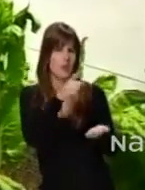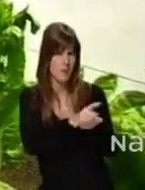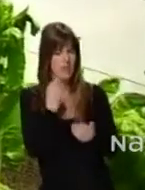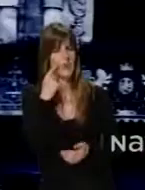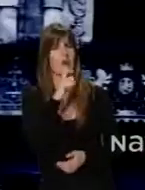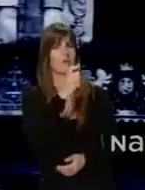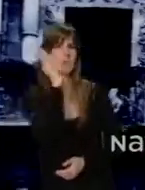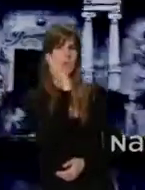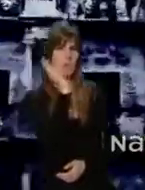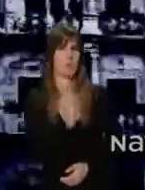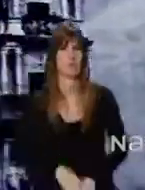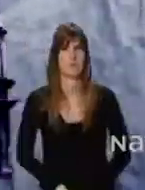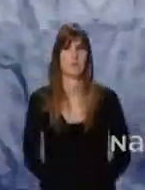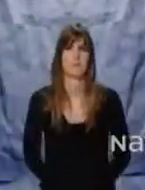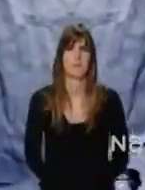¡Oye!